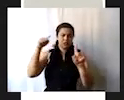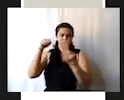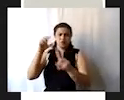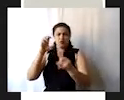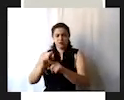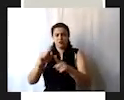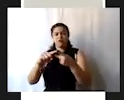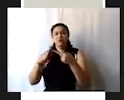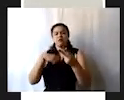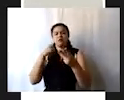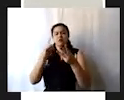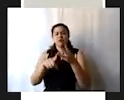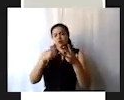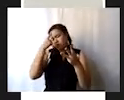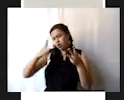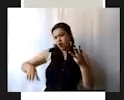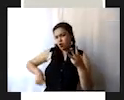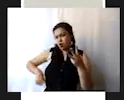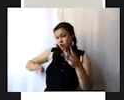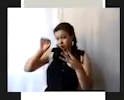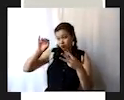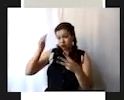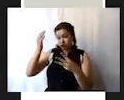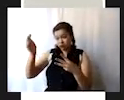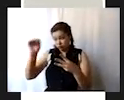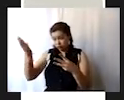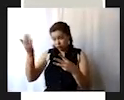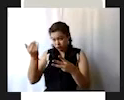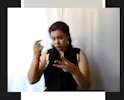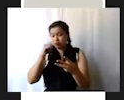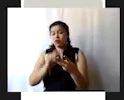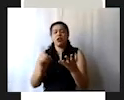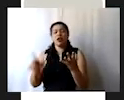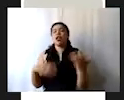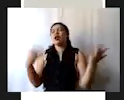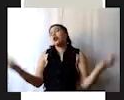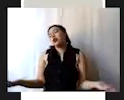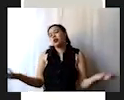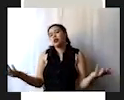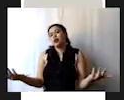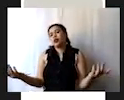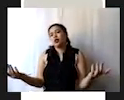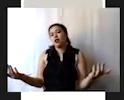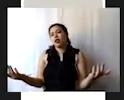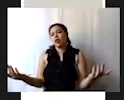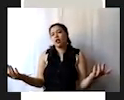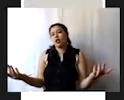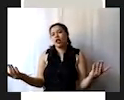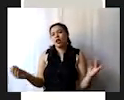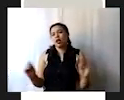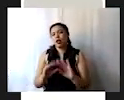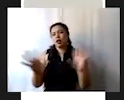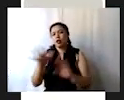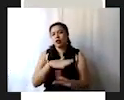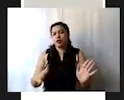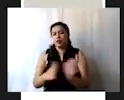habla principalmente a los gobiernos, pero que bueno, si bien hubo una participación grande de la sociedad civil de